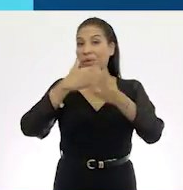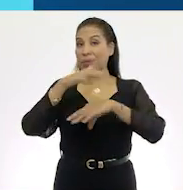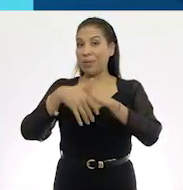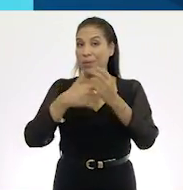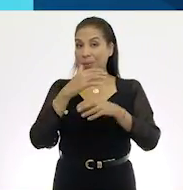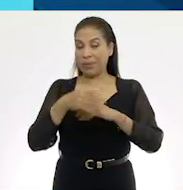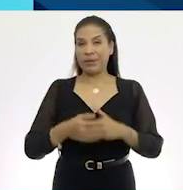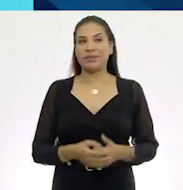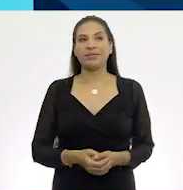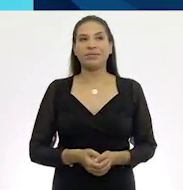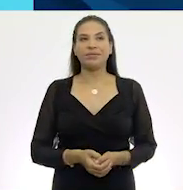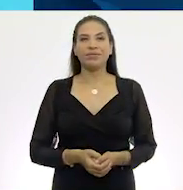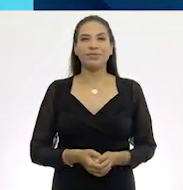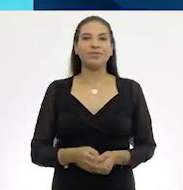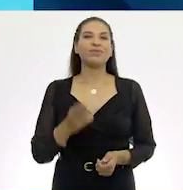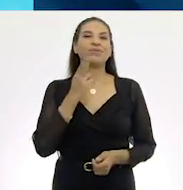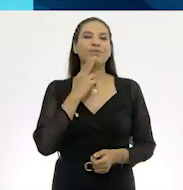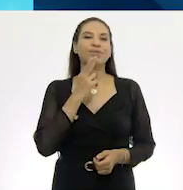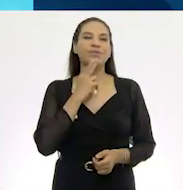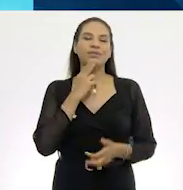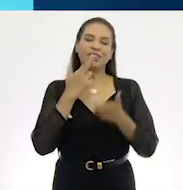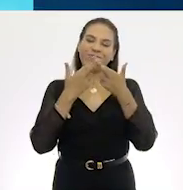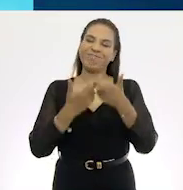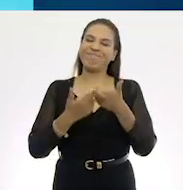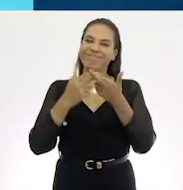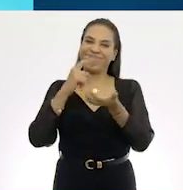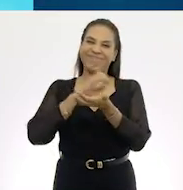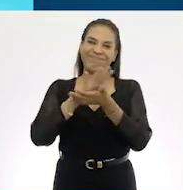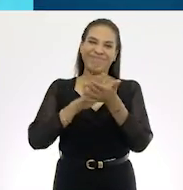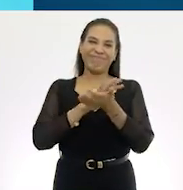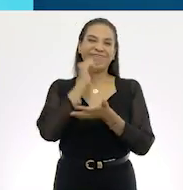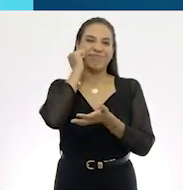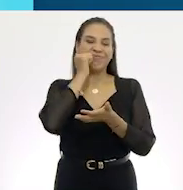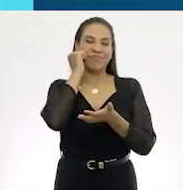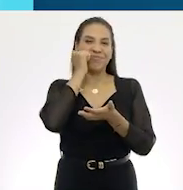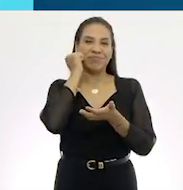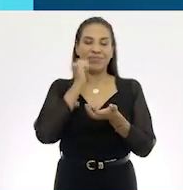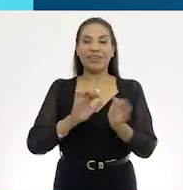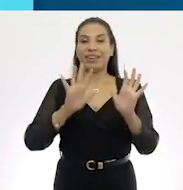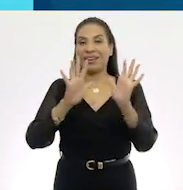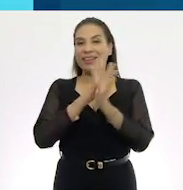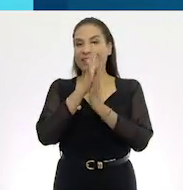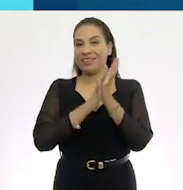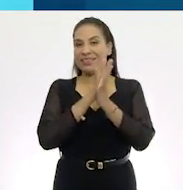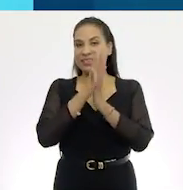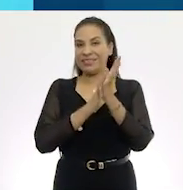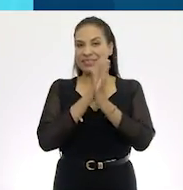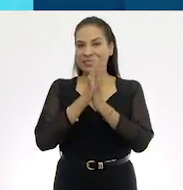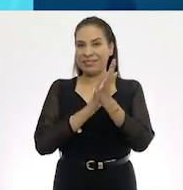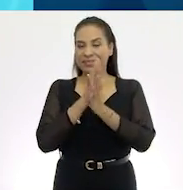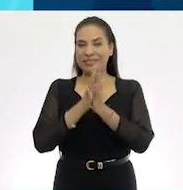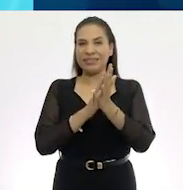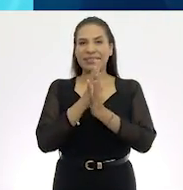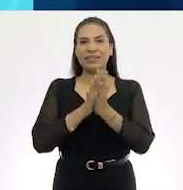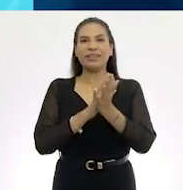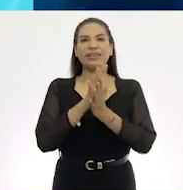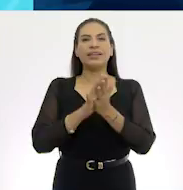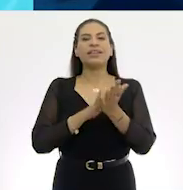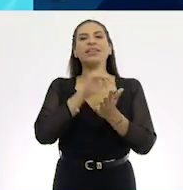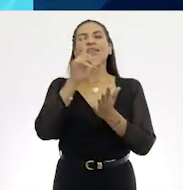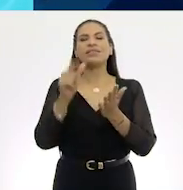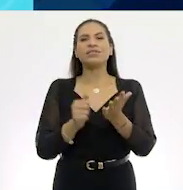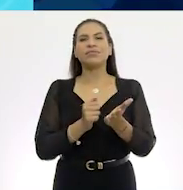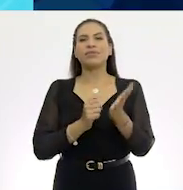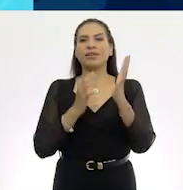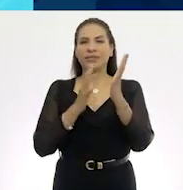manos. Usa suficiente jabón. Frota tus palmas una con la otra. Ahora, frota la palma